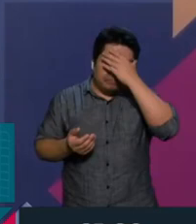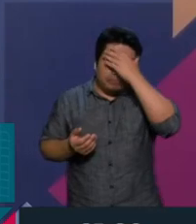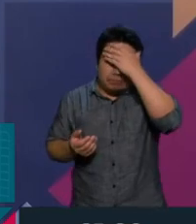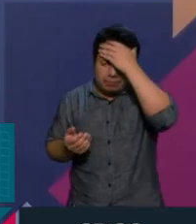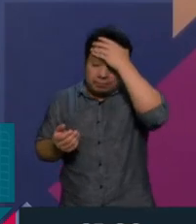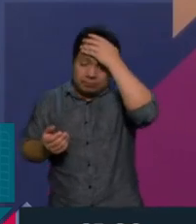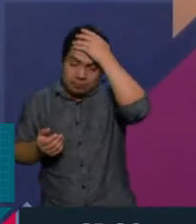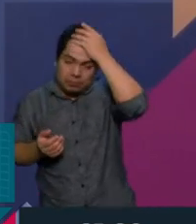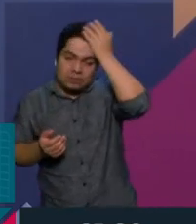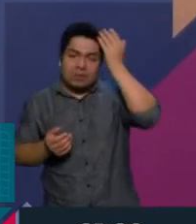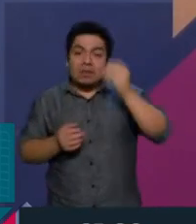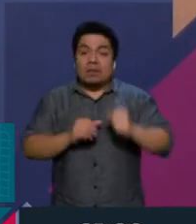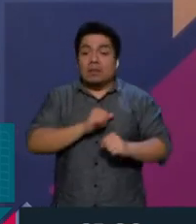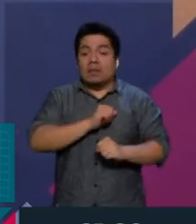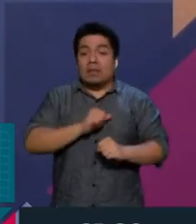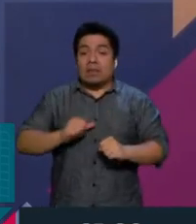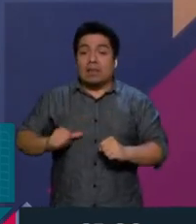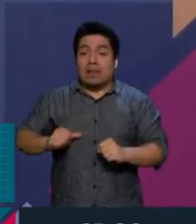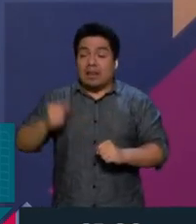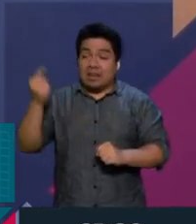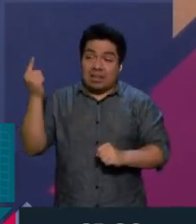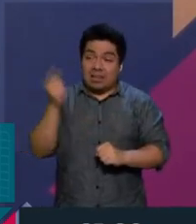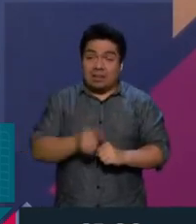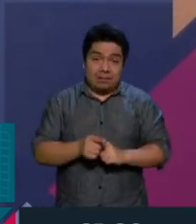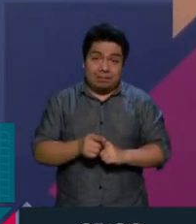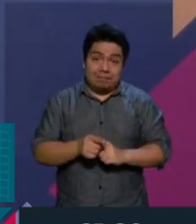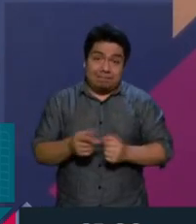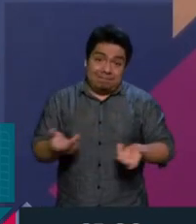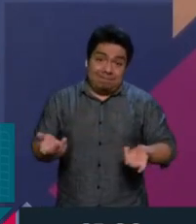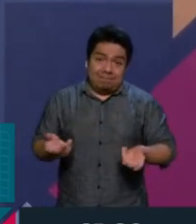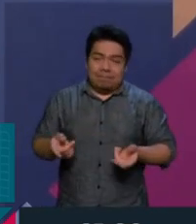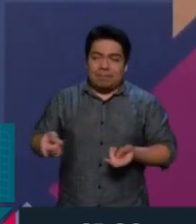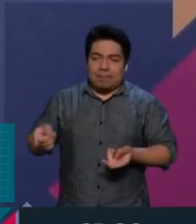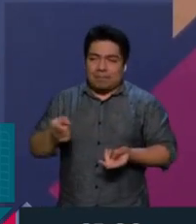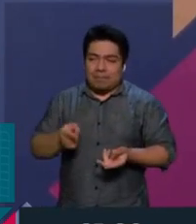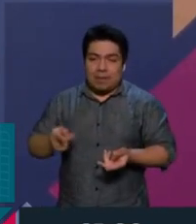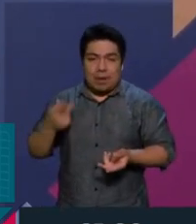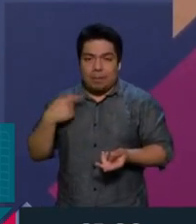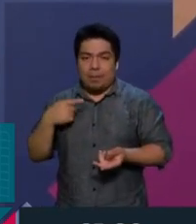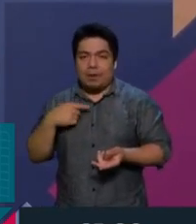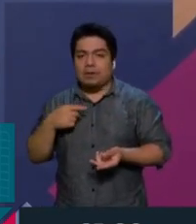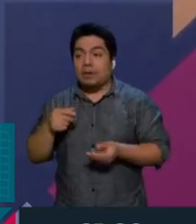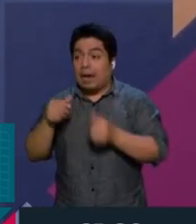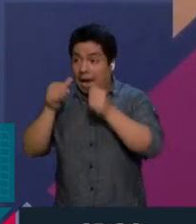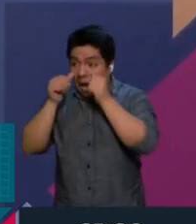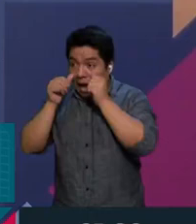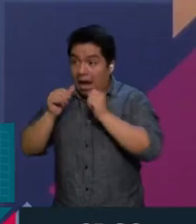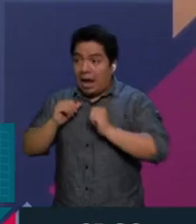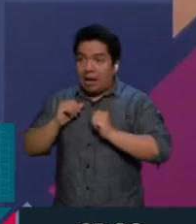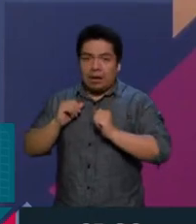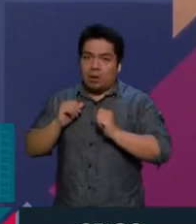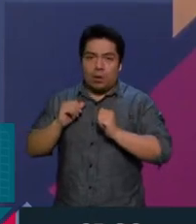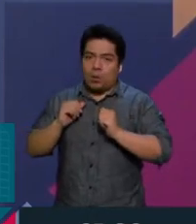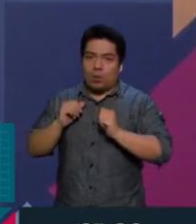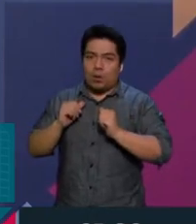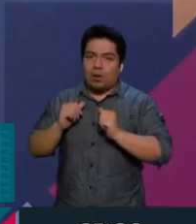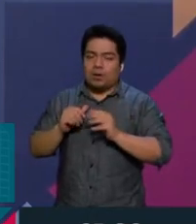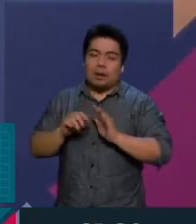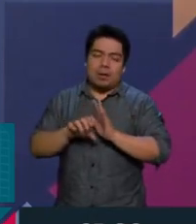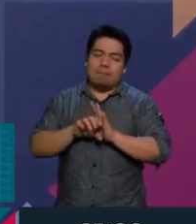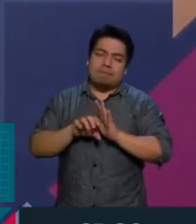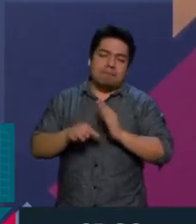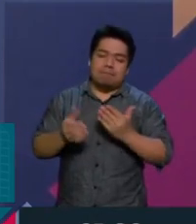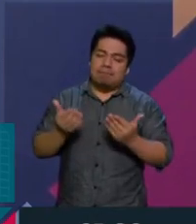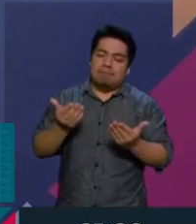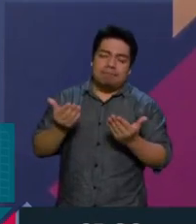de una alcaldía autoritaria, ¿no? Es gente que no está dispuesta a escuchar otras voces. Si lo pusiéramos en